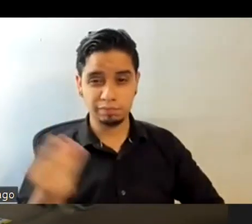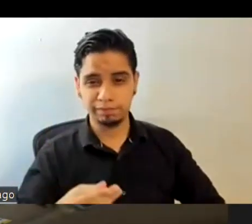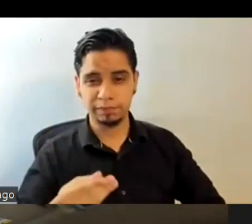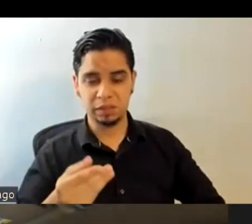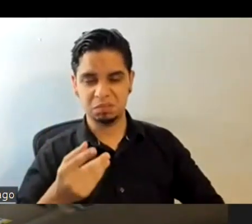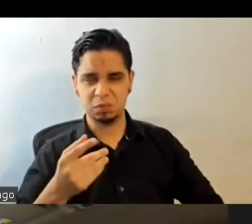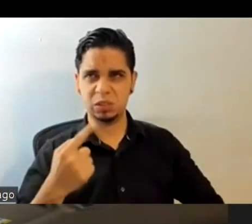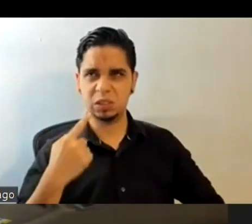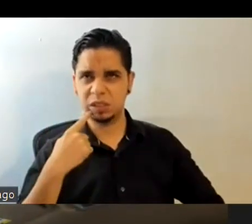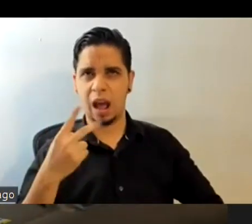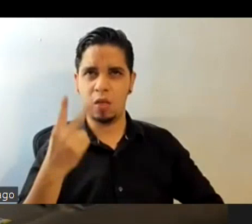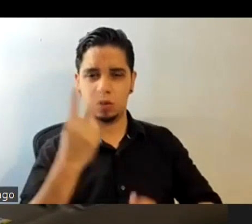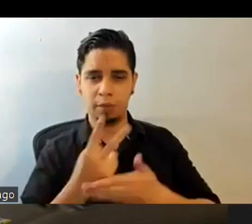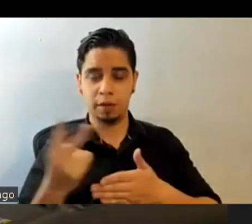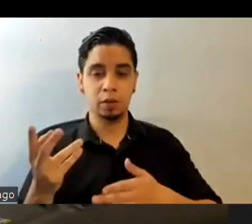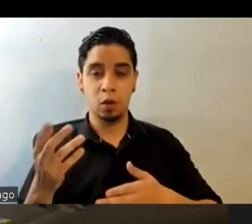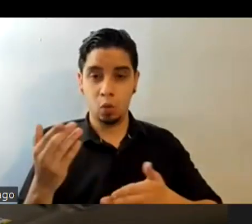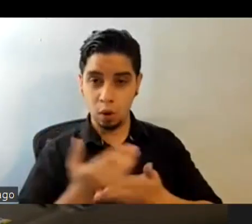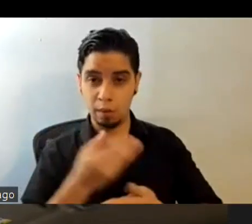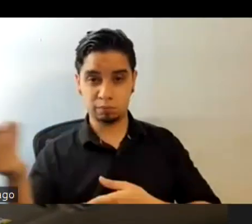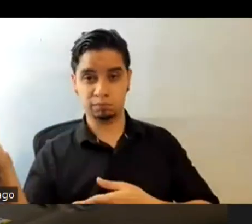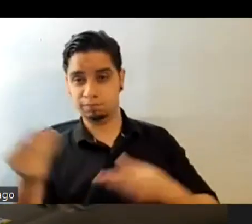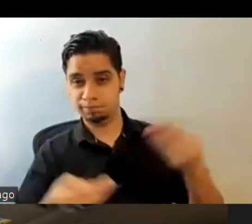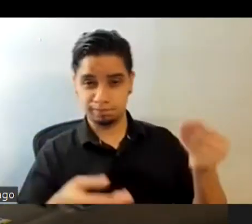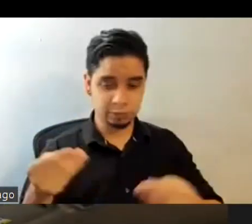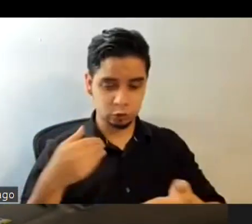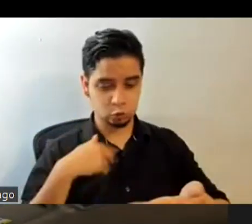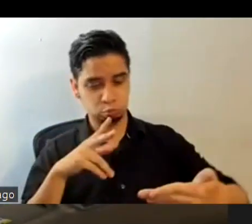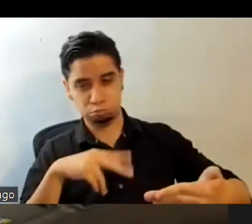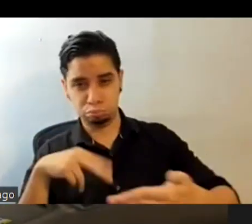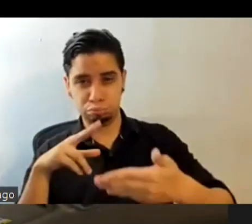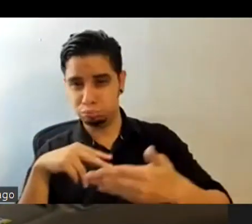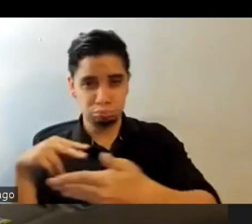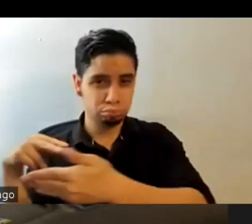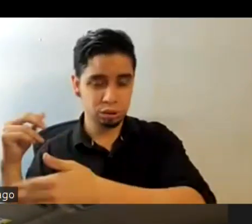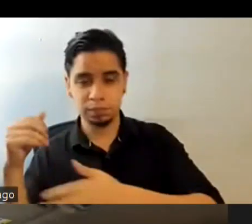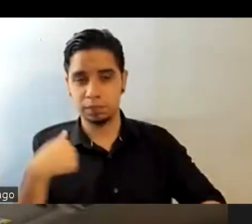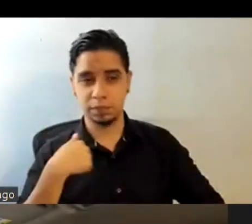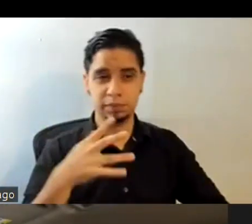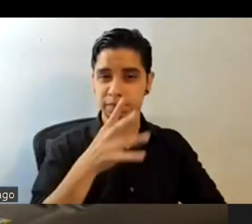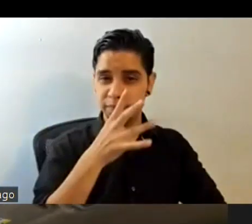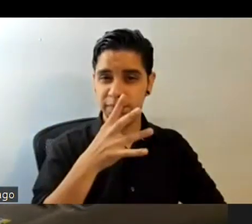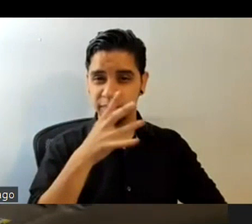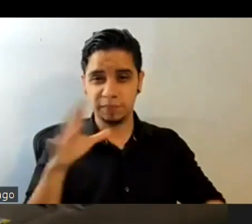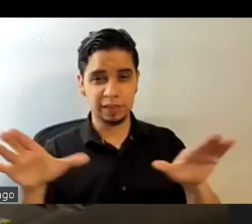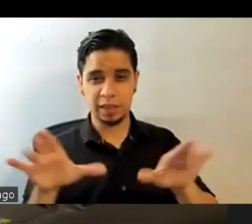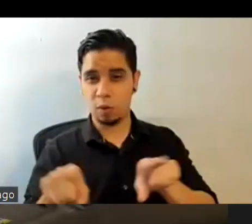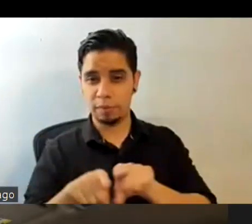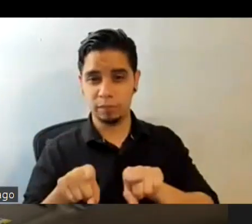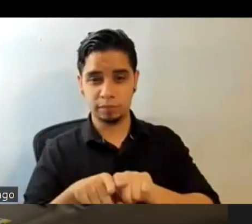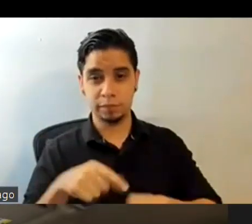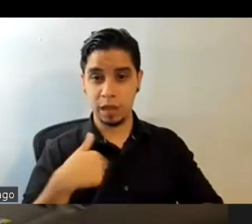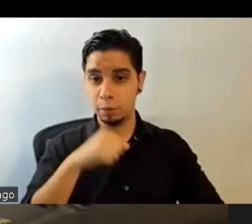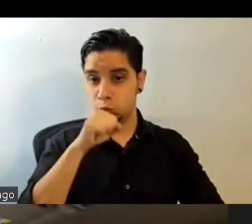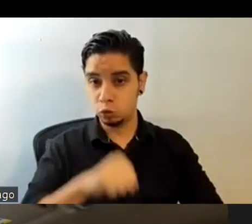que era, y buscaba un tomo nuevo. Sí, yo me acuerdo. Mi mamá hacía lo mismo. Sí, a mí me encantaba. Por mucho